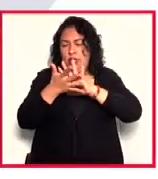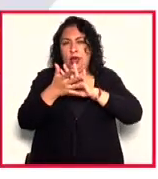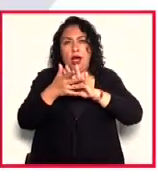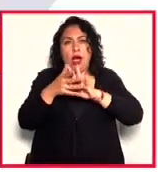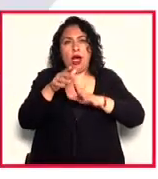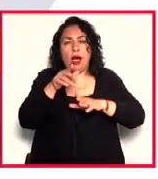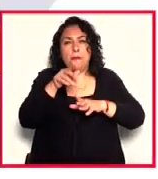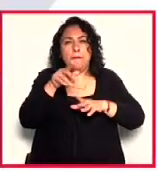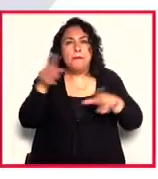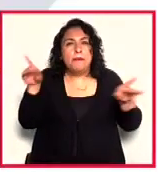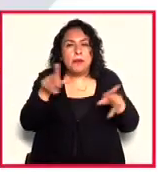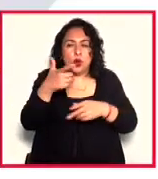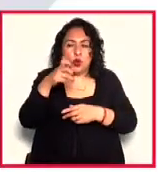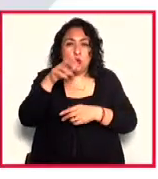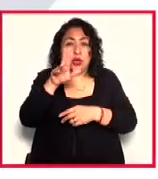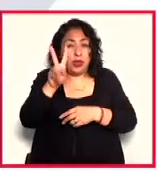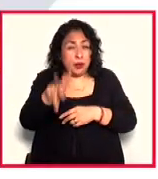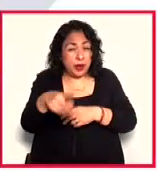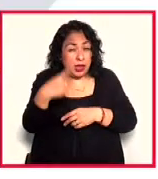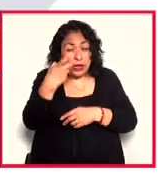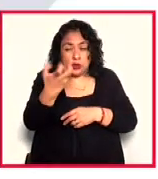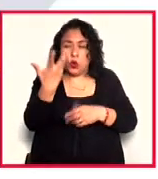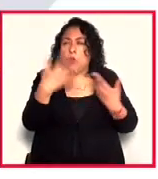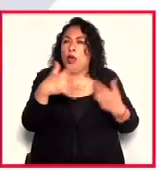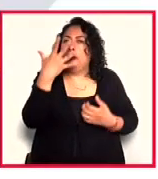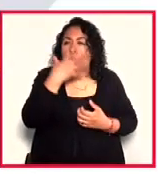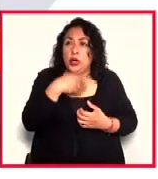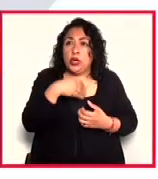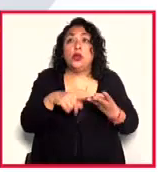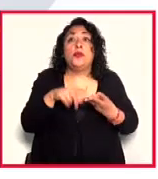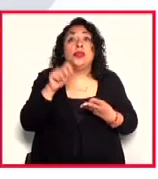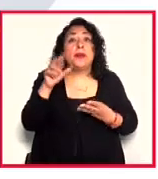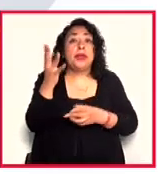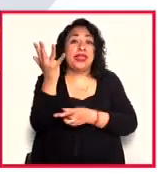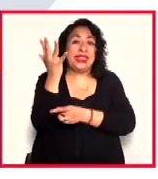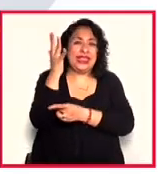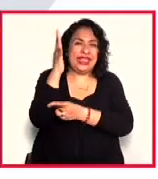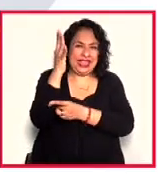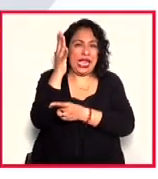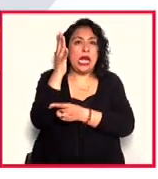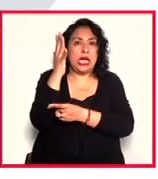Es muy bonito esa parte. Tenemos títeres que están